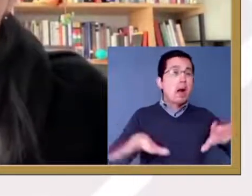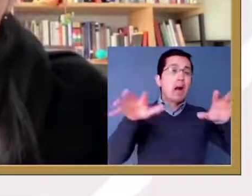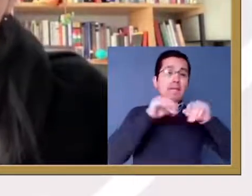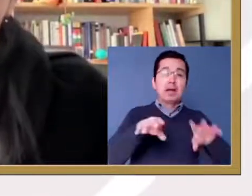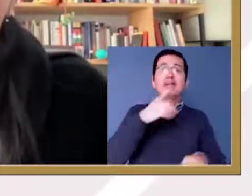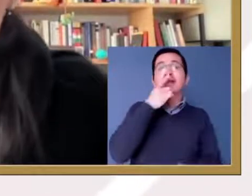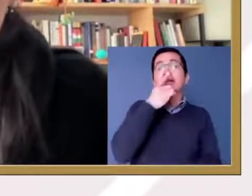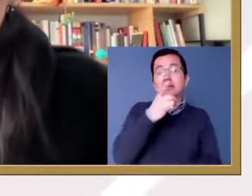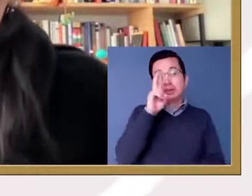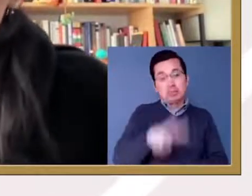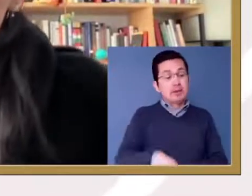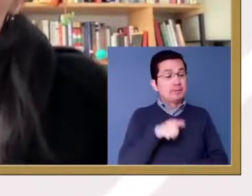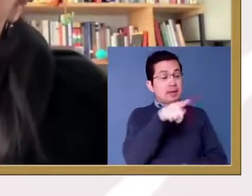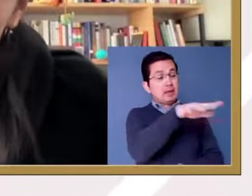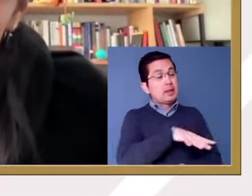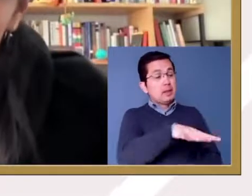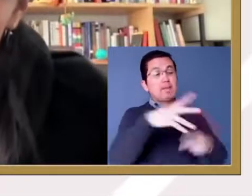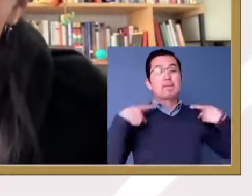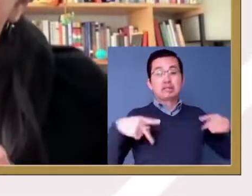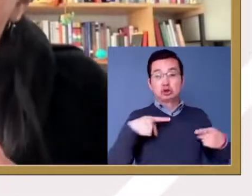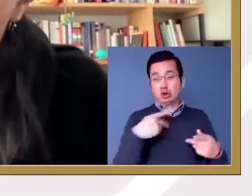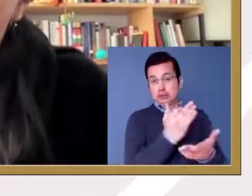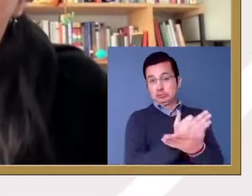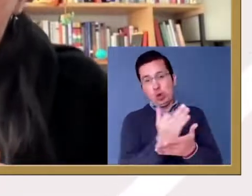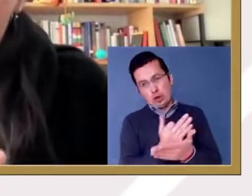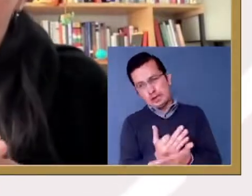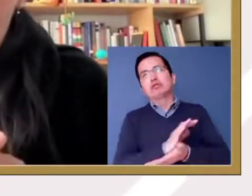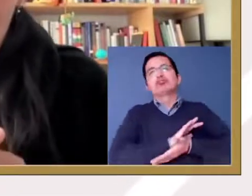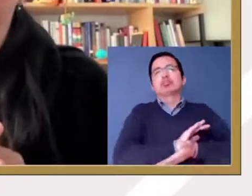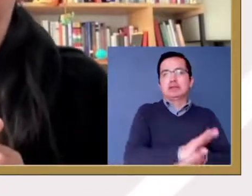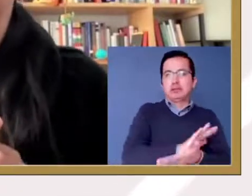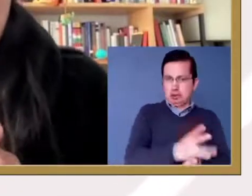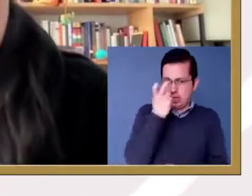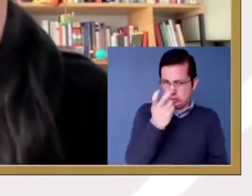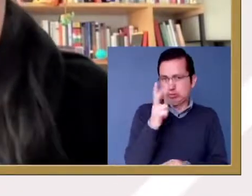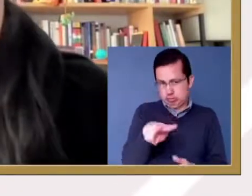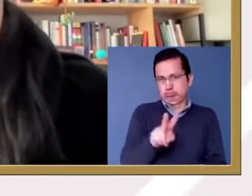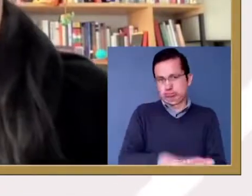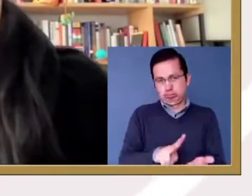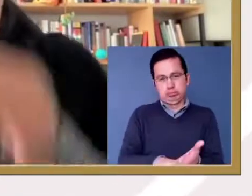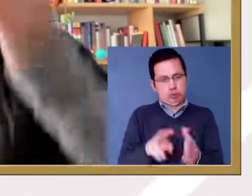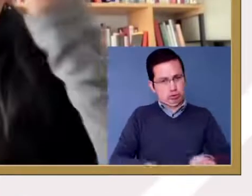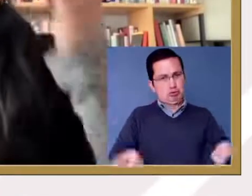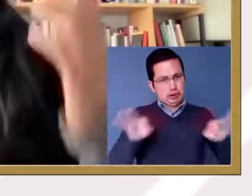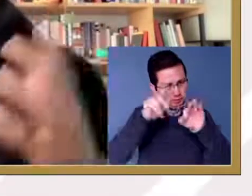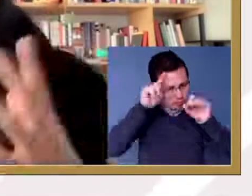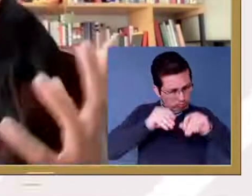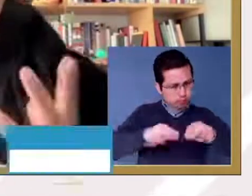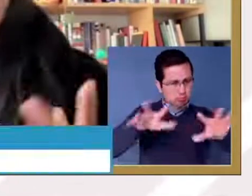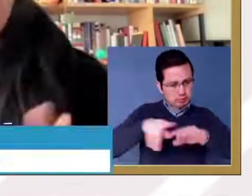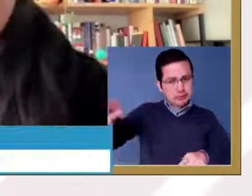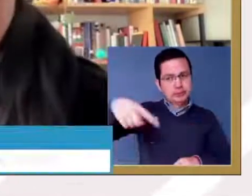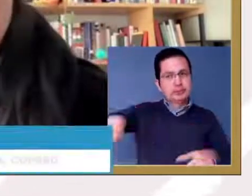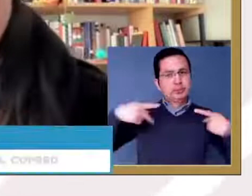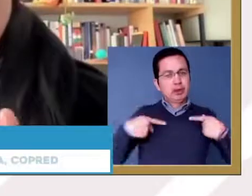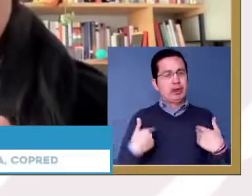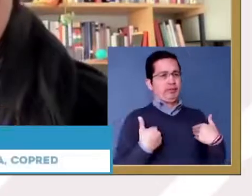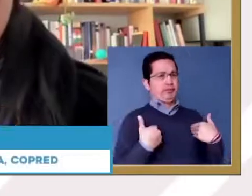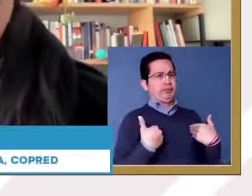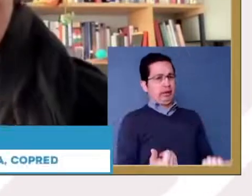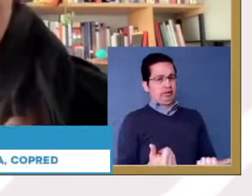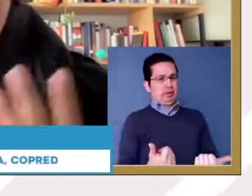eso es relevante, yo sí creo que el otro dato que nos debe llamar mucho la atención y que me dice a mí que no